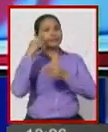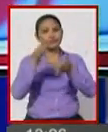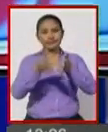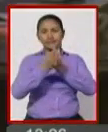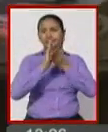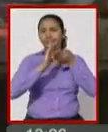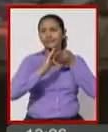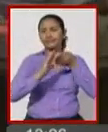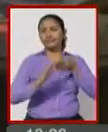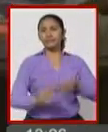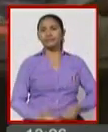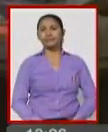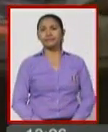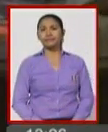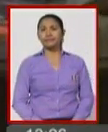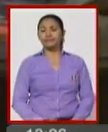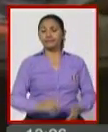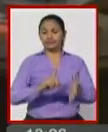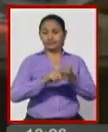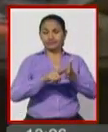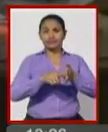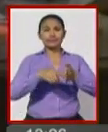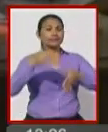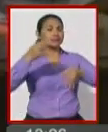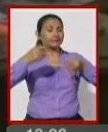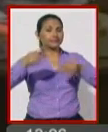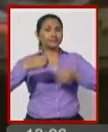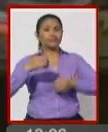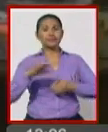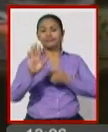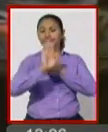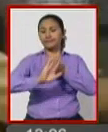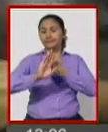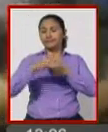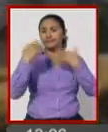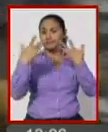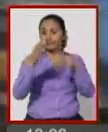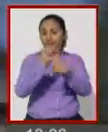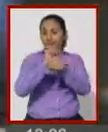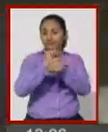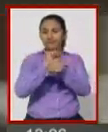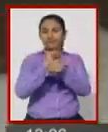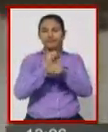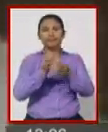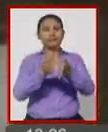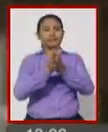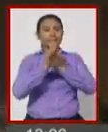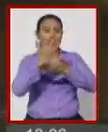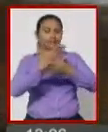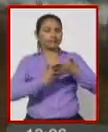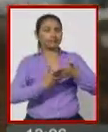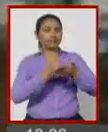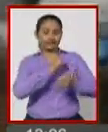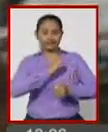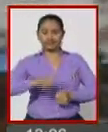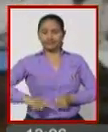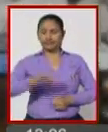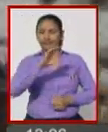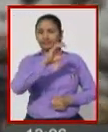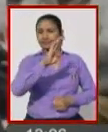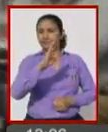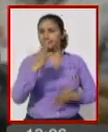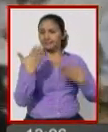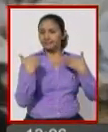apelación. Después de la decisión del juez, la defensa comenzó a trabajar ya sobre la apelación bajo el fundamento de que el alcalde de